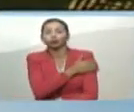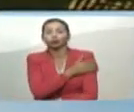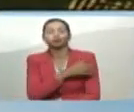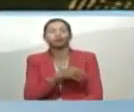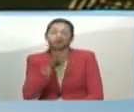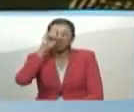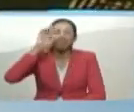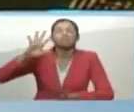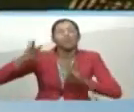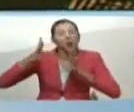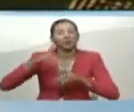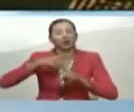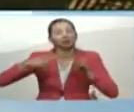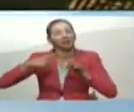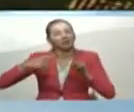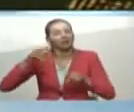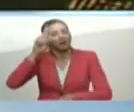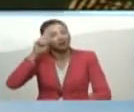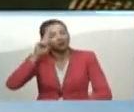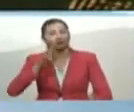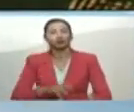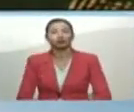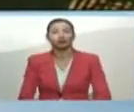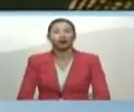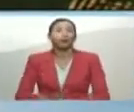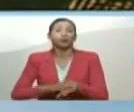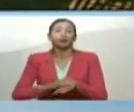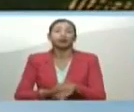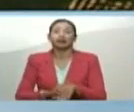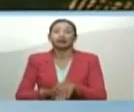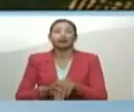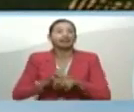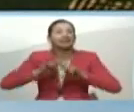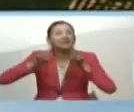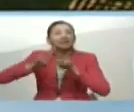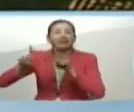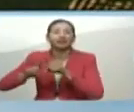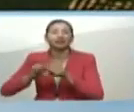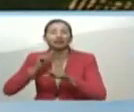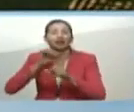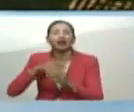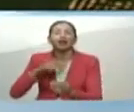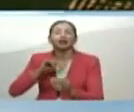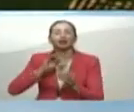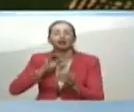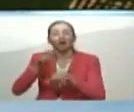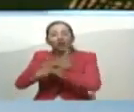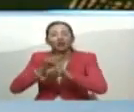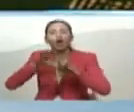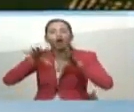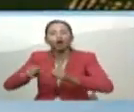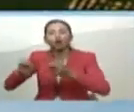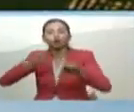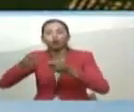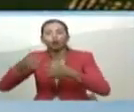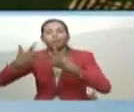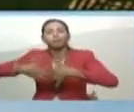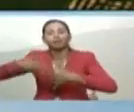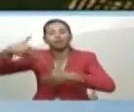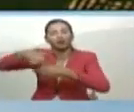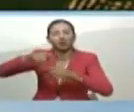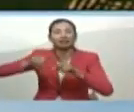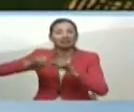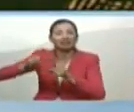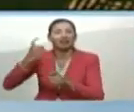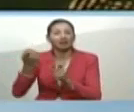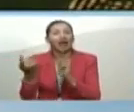que iniciar otro modelo económico de distribución de la riqueza. Había que nacionalizar el petróleo. Había que poner un control de cambio. Había que hacer mil cambios